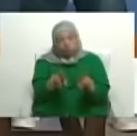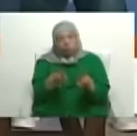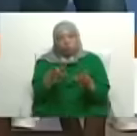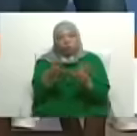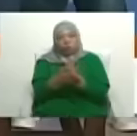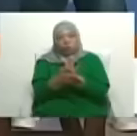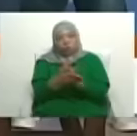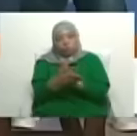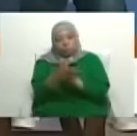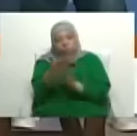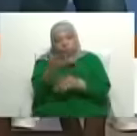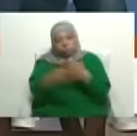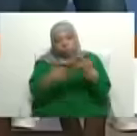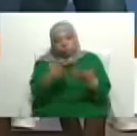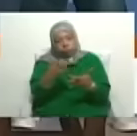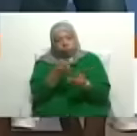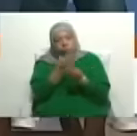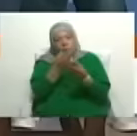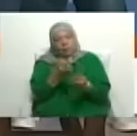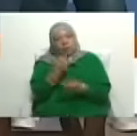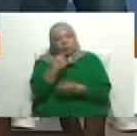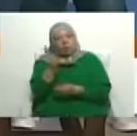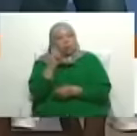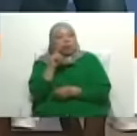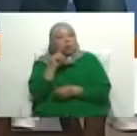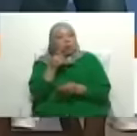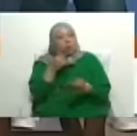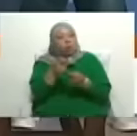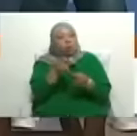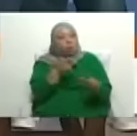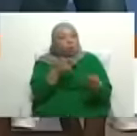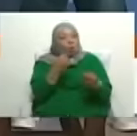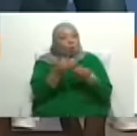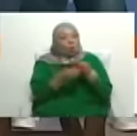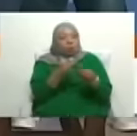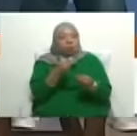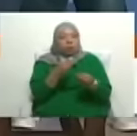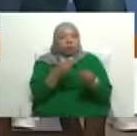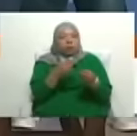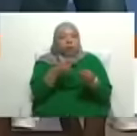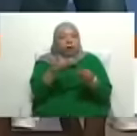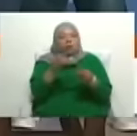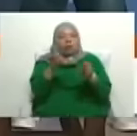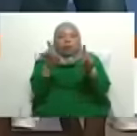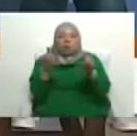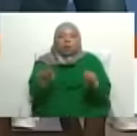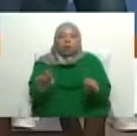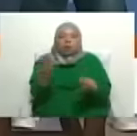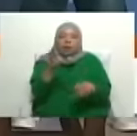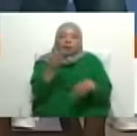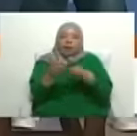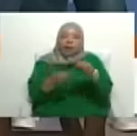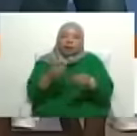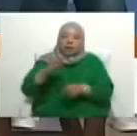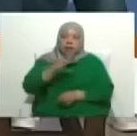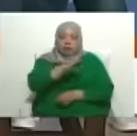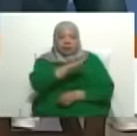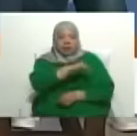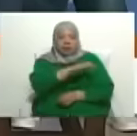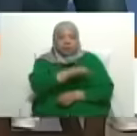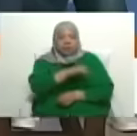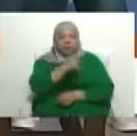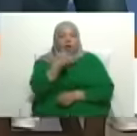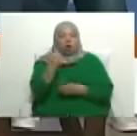de delación o de confesión, todos fueron pasados por el polígrafo, los detenidos por